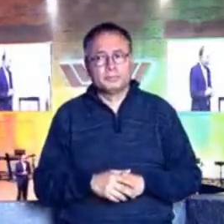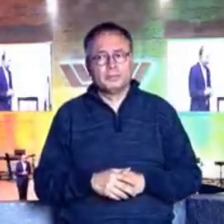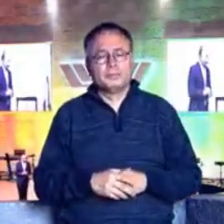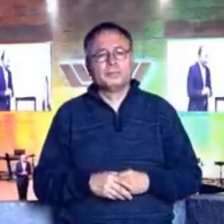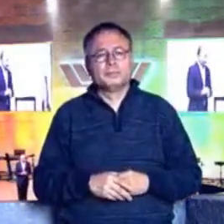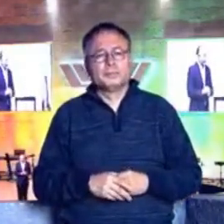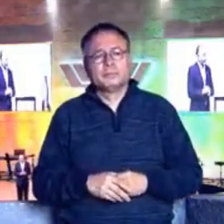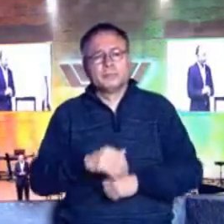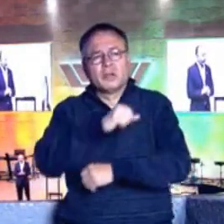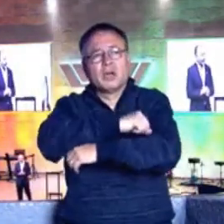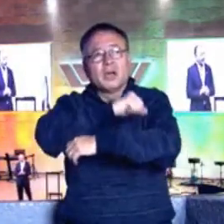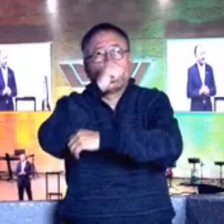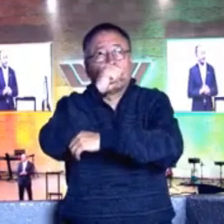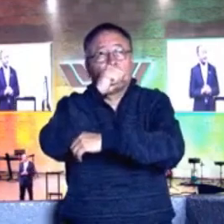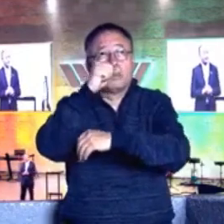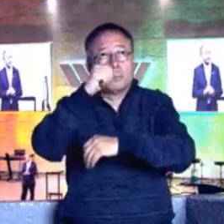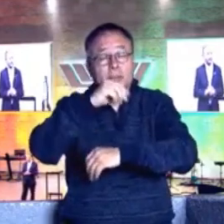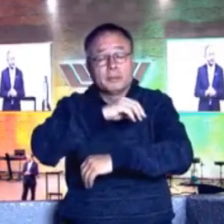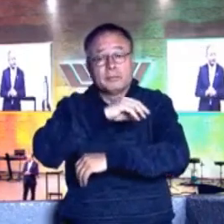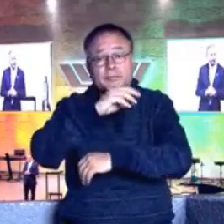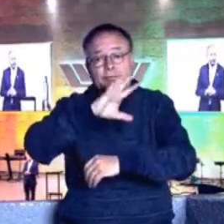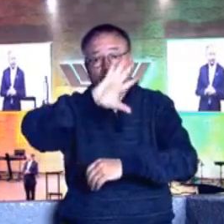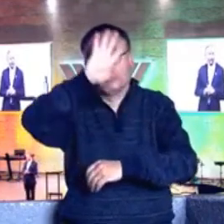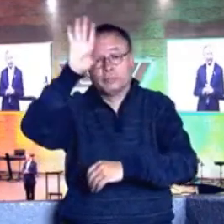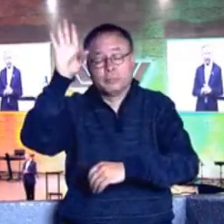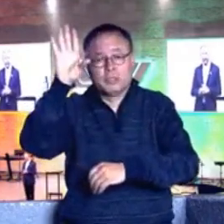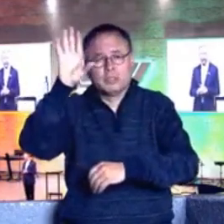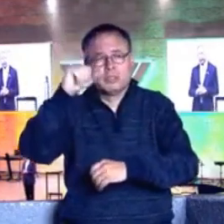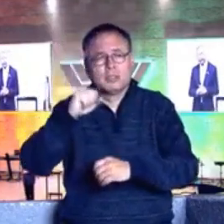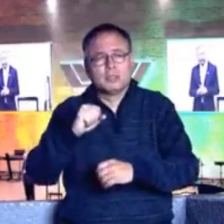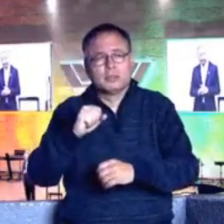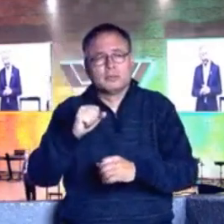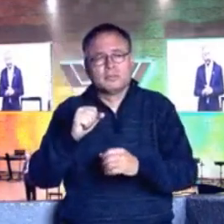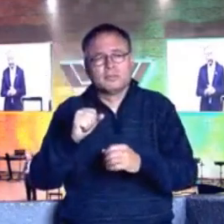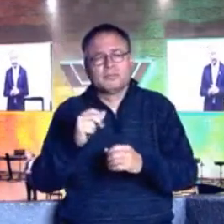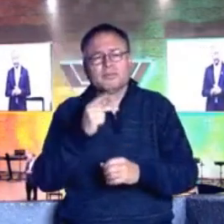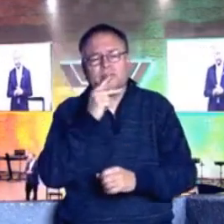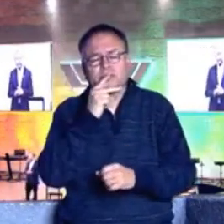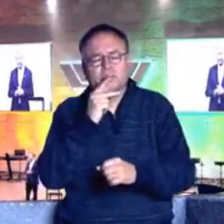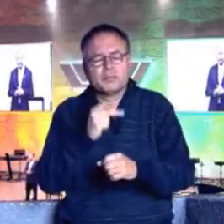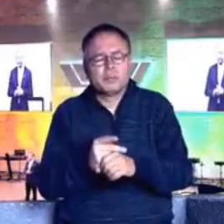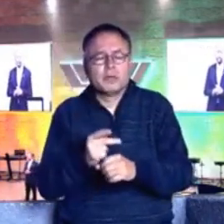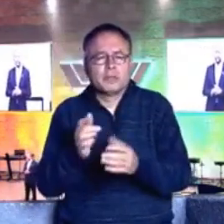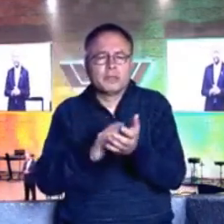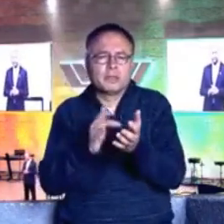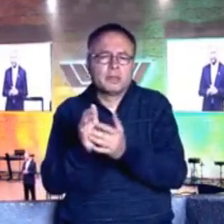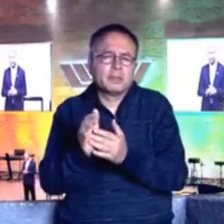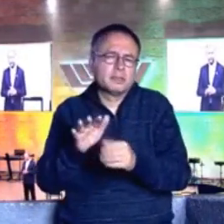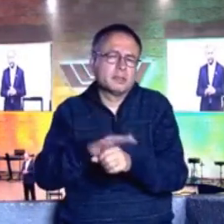cielos padre gracias porque tú eres